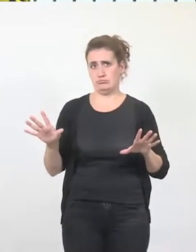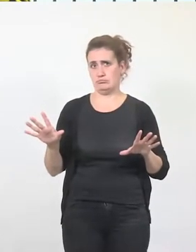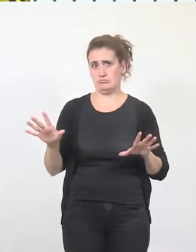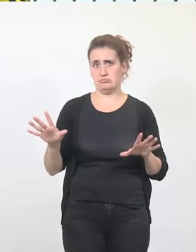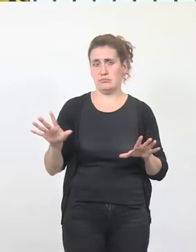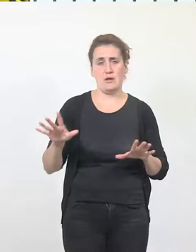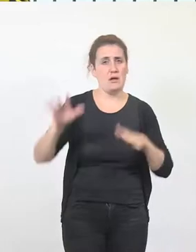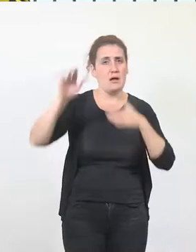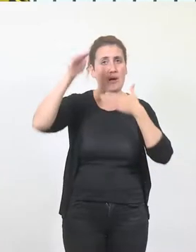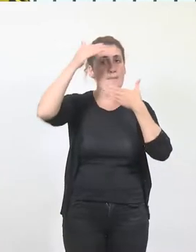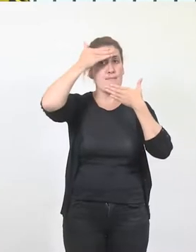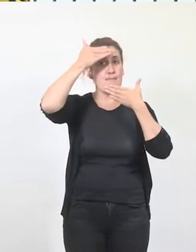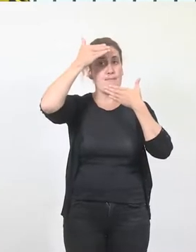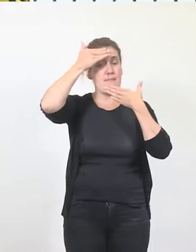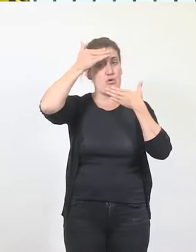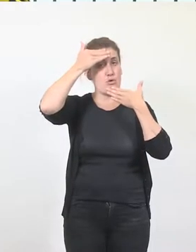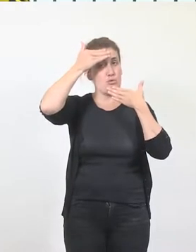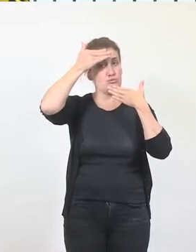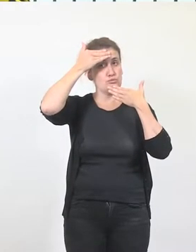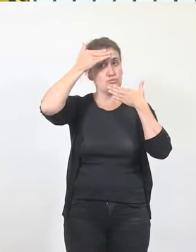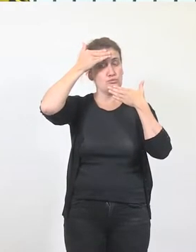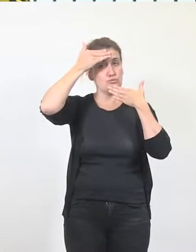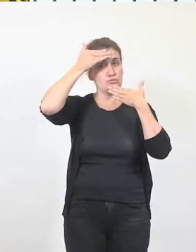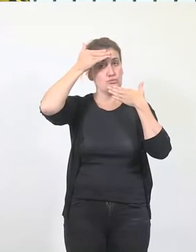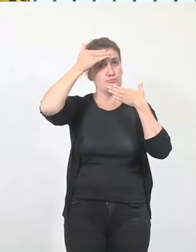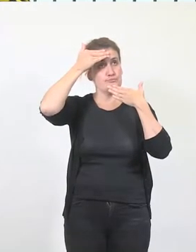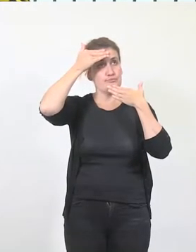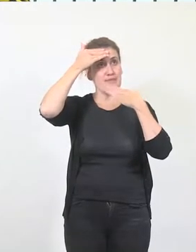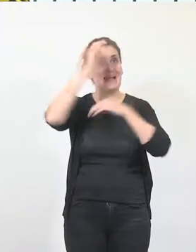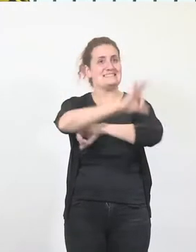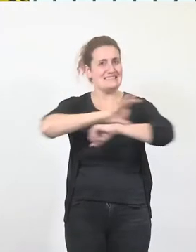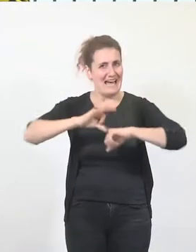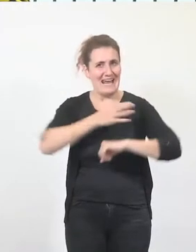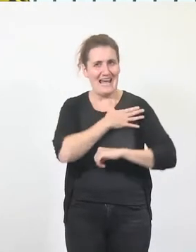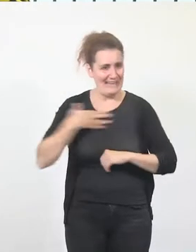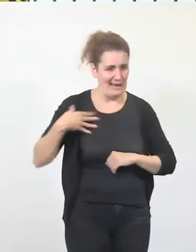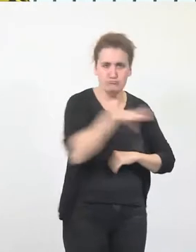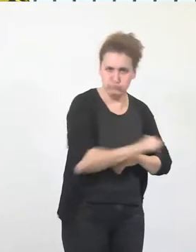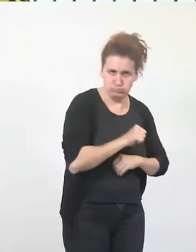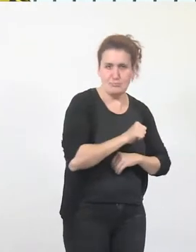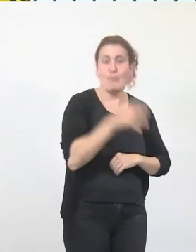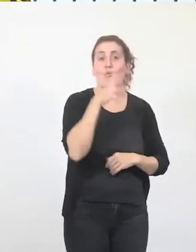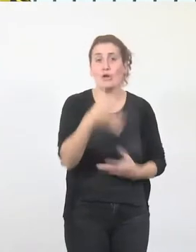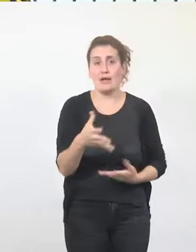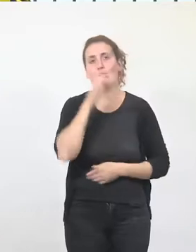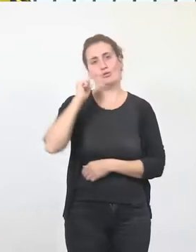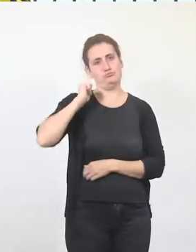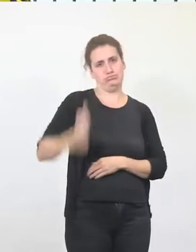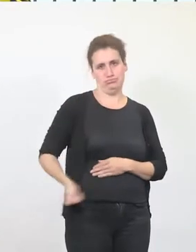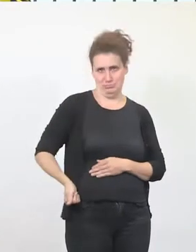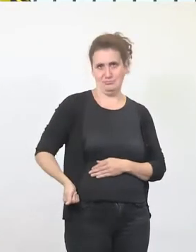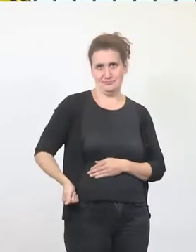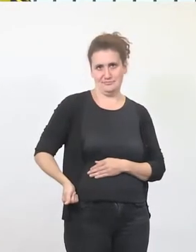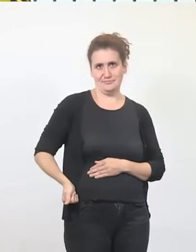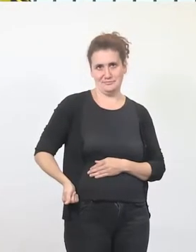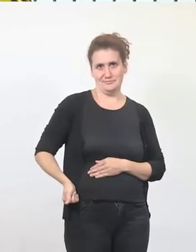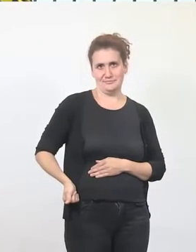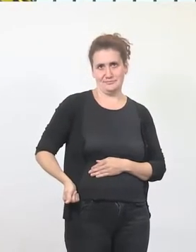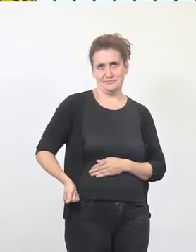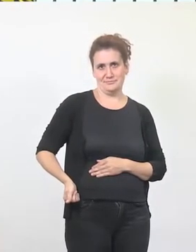que Marruecos quiere tener el Sáhara por su riqueza.